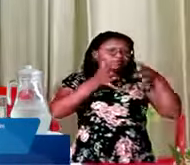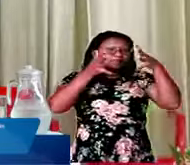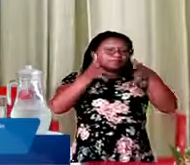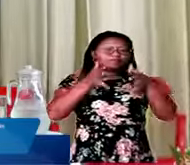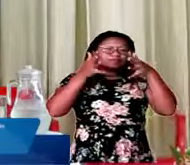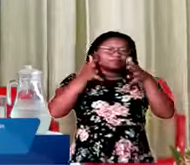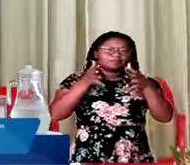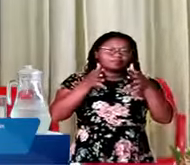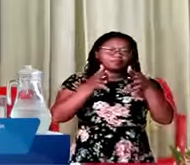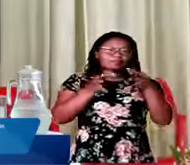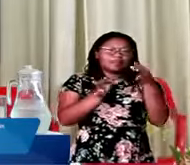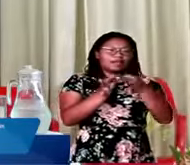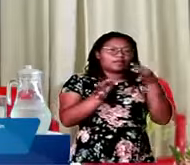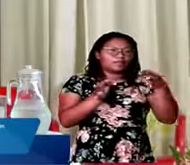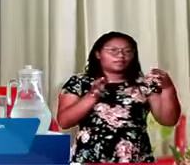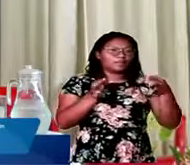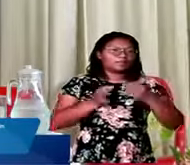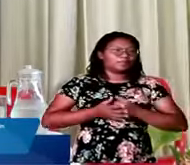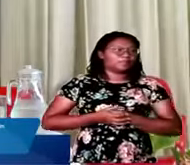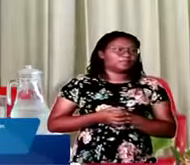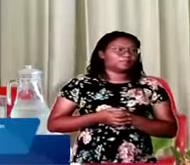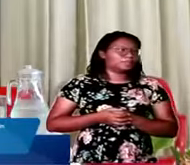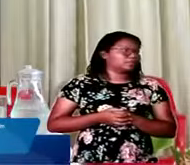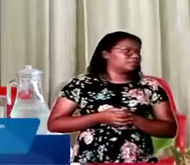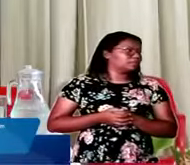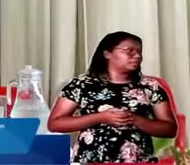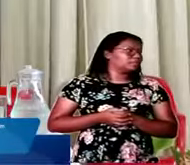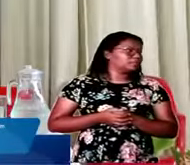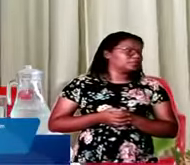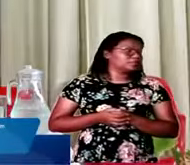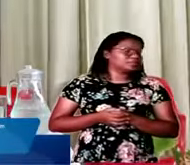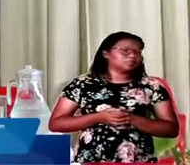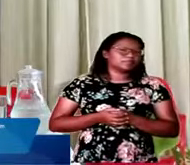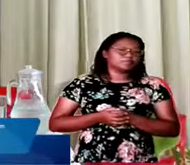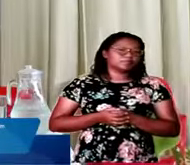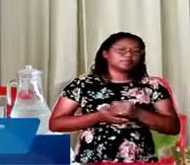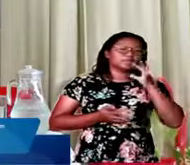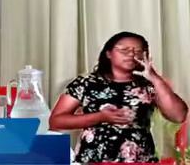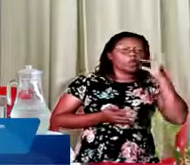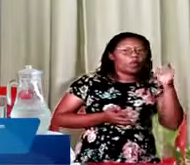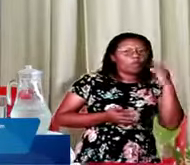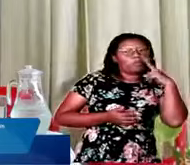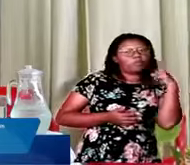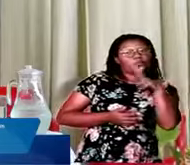al pueblo. Así que este hombre vio que Jesús